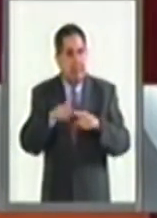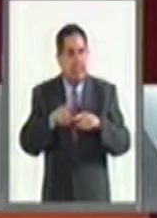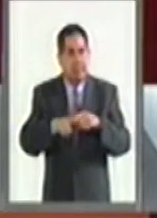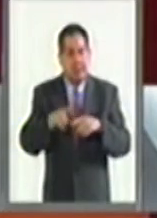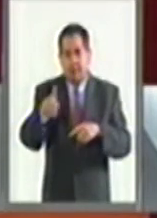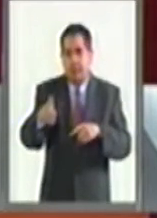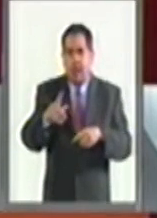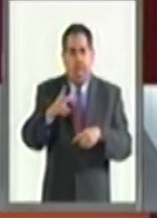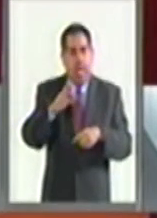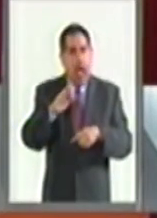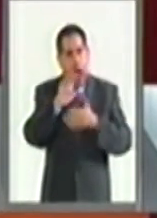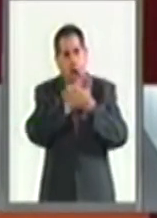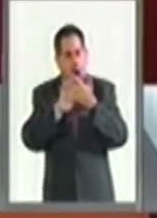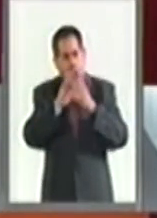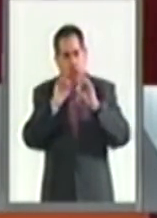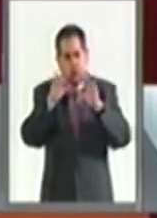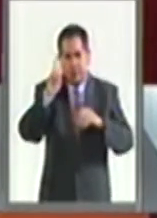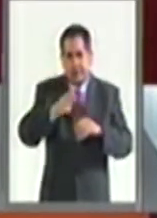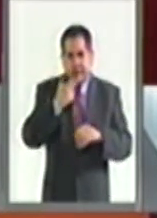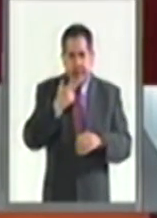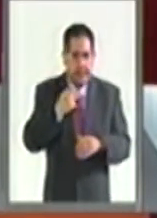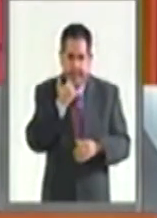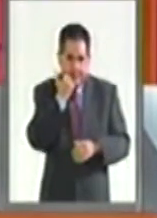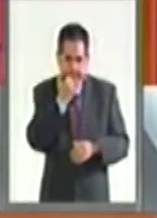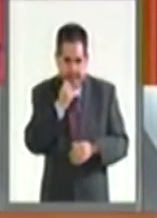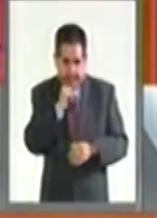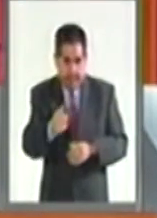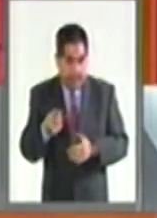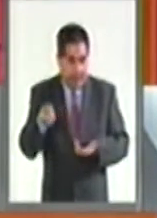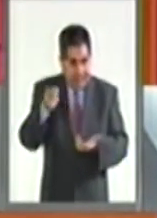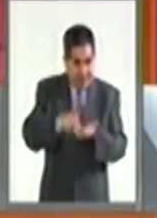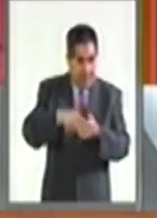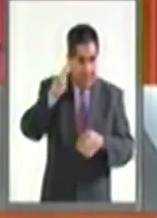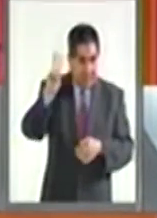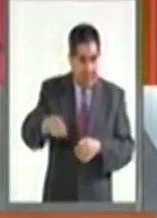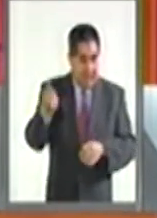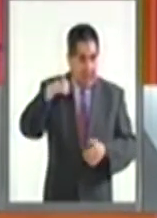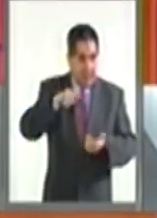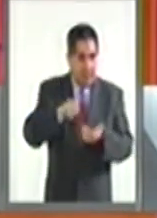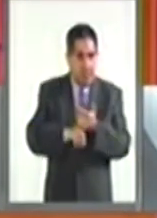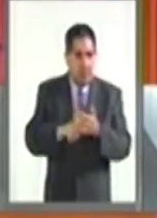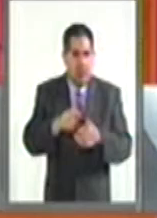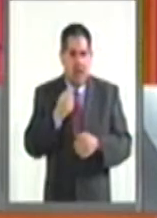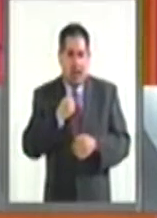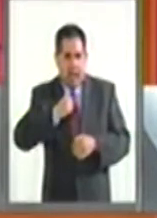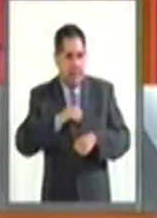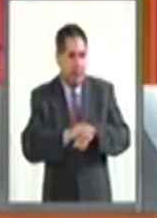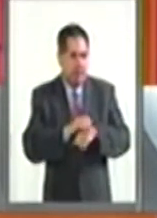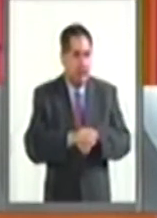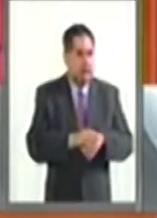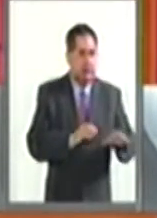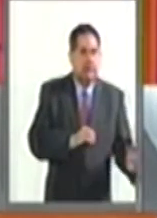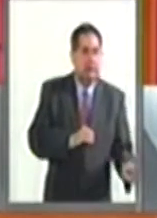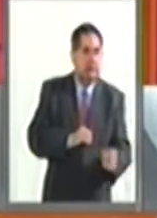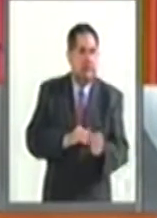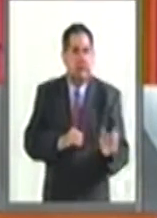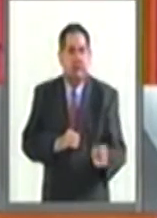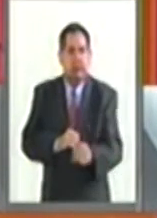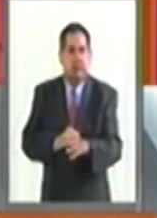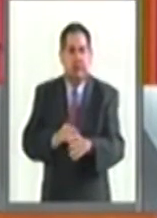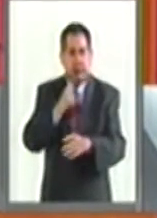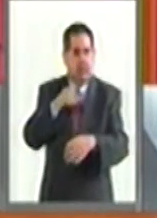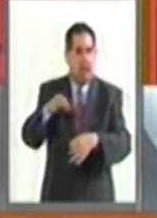un espejismo la presente reforma. En la práctica, las cuotas de cuates se ve reflejado